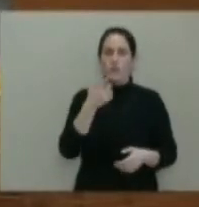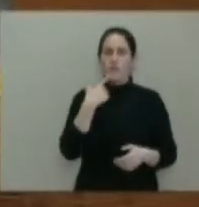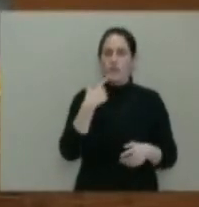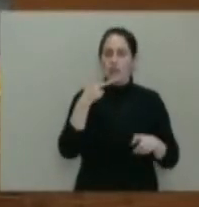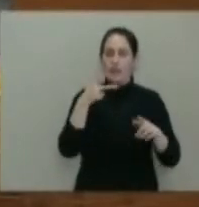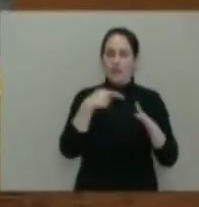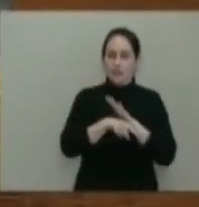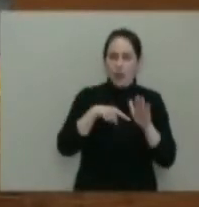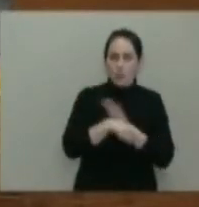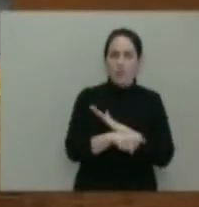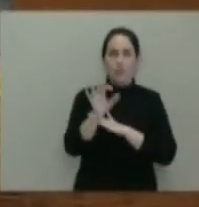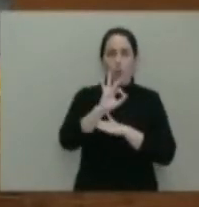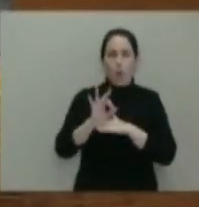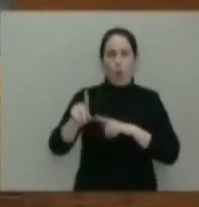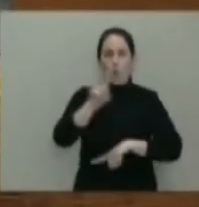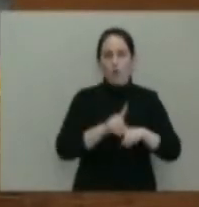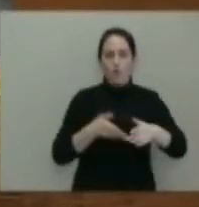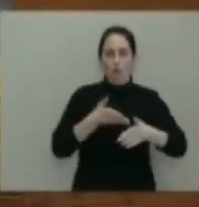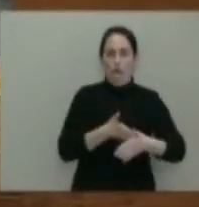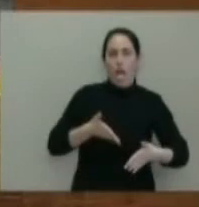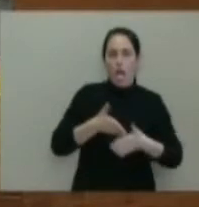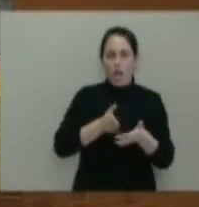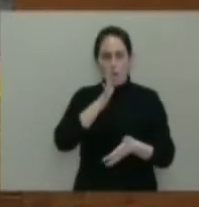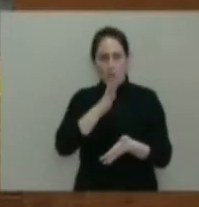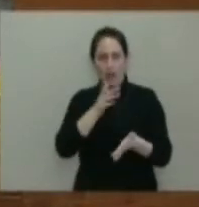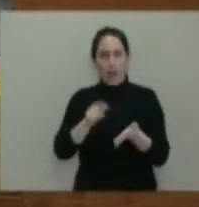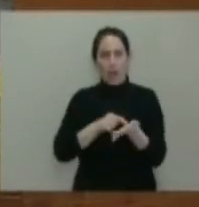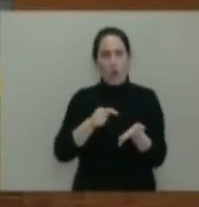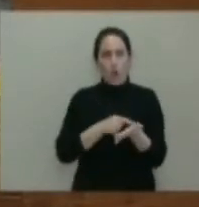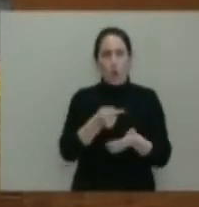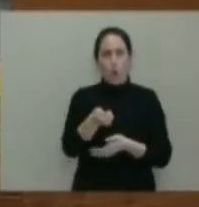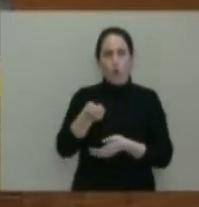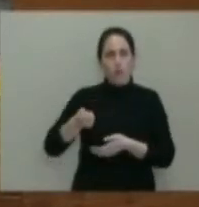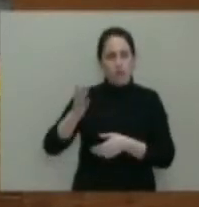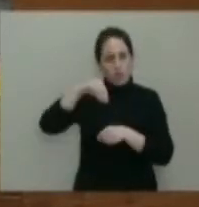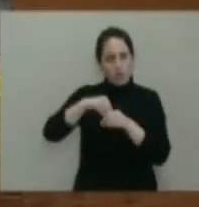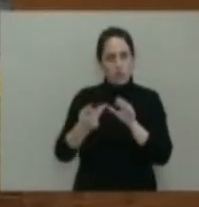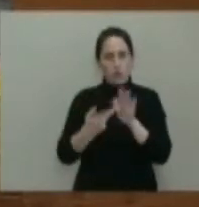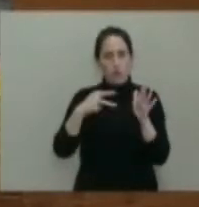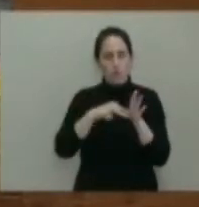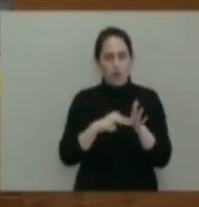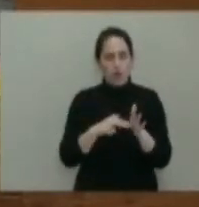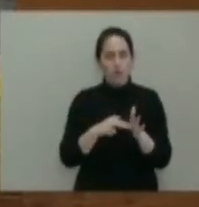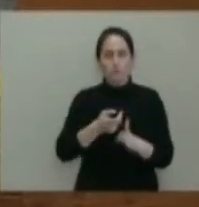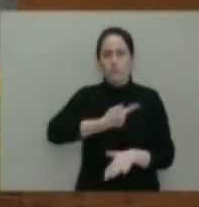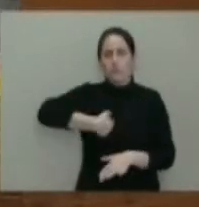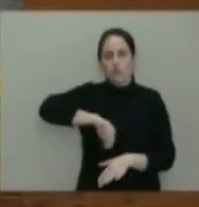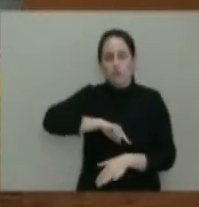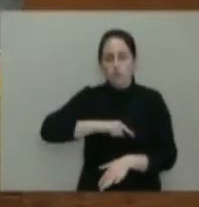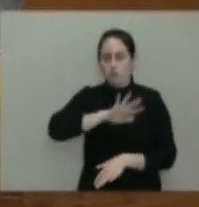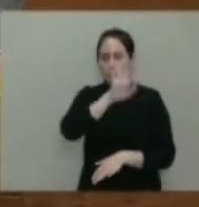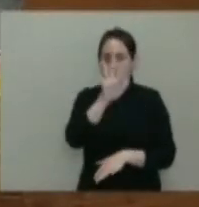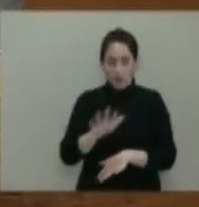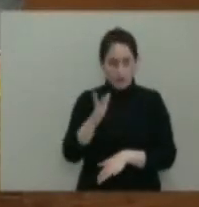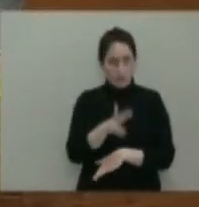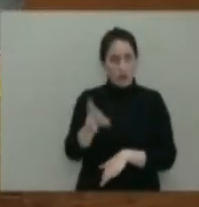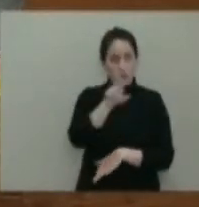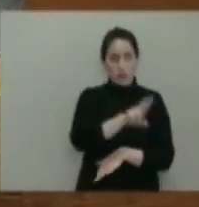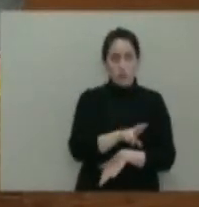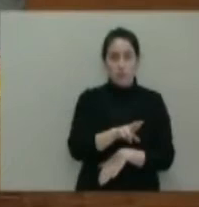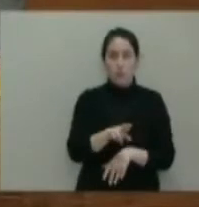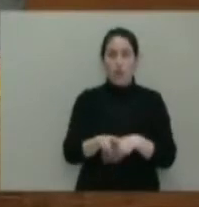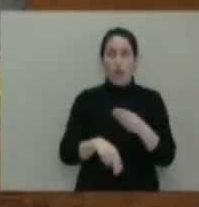y las trabas que para poder participar en esas contrataciones contenía el propio plan y, por lo tanto, nos parece, vuelvo a decir, que tenemos que huir